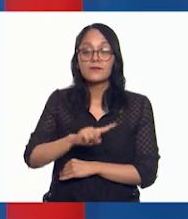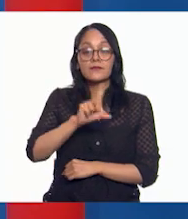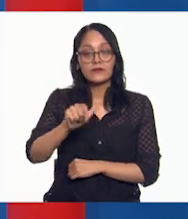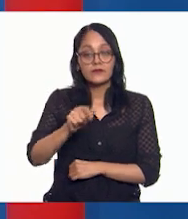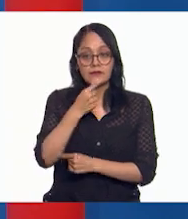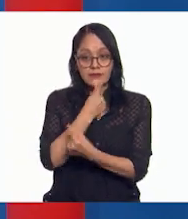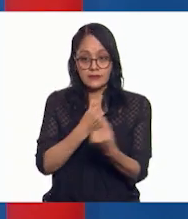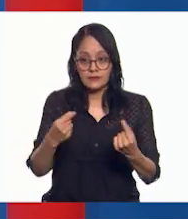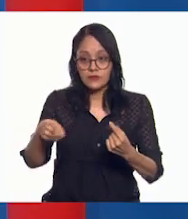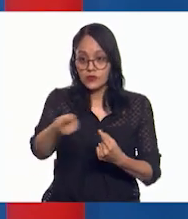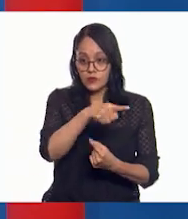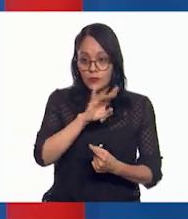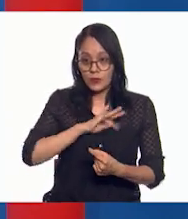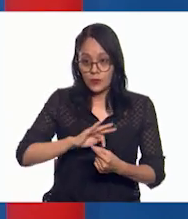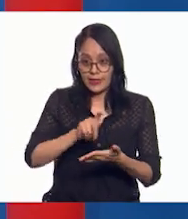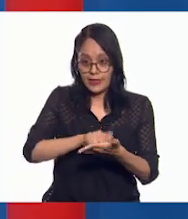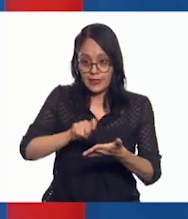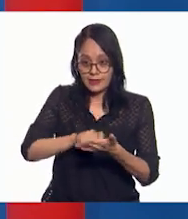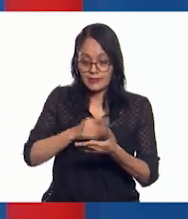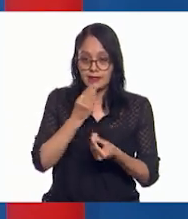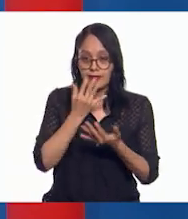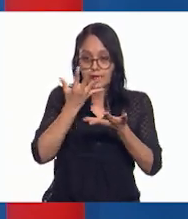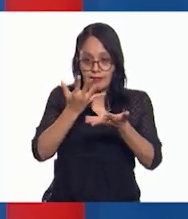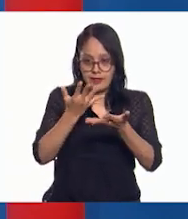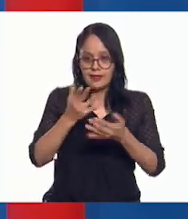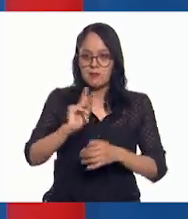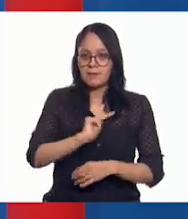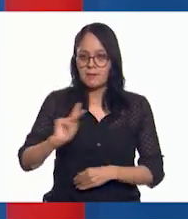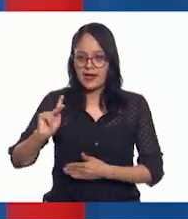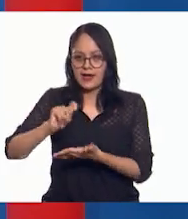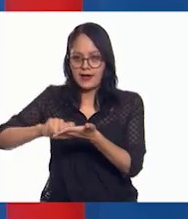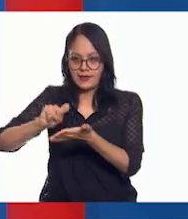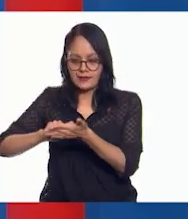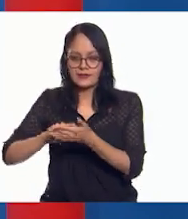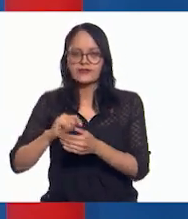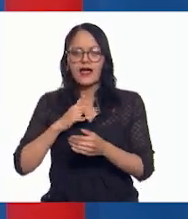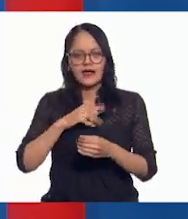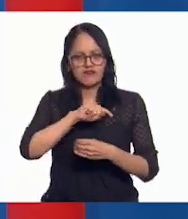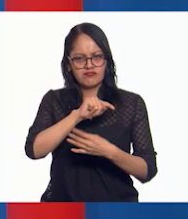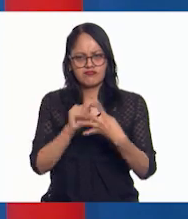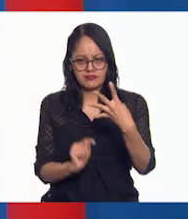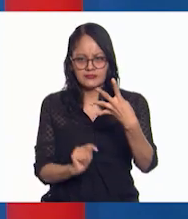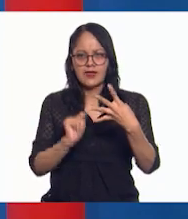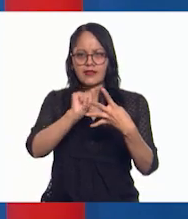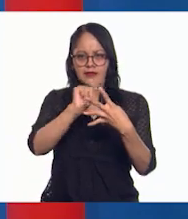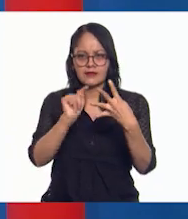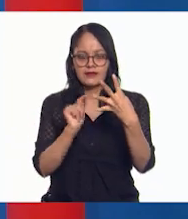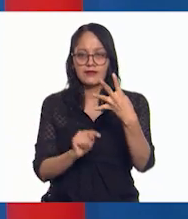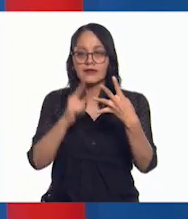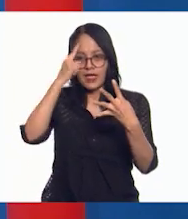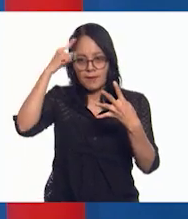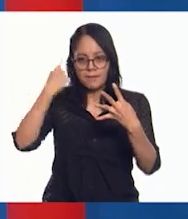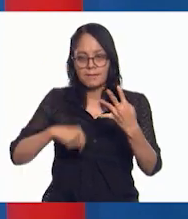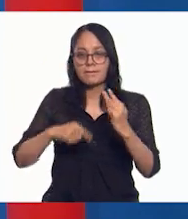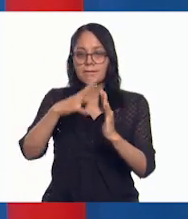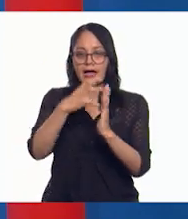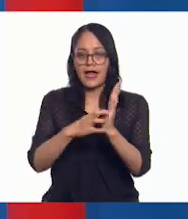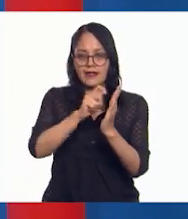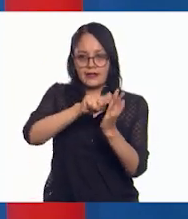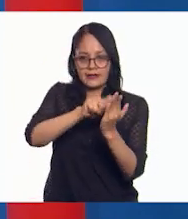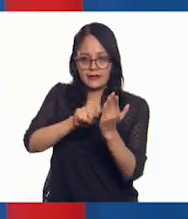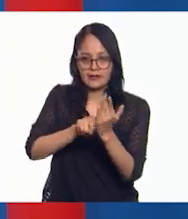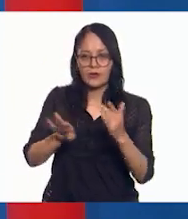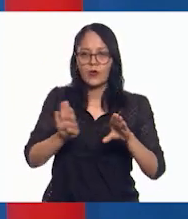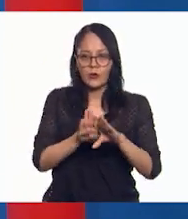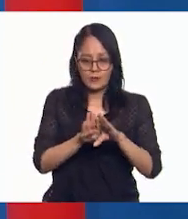los niños escriban versos similares a los que hemos leído en clase, comentamos diversos aspectos relacionados con la redacción de poemas. Y por